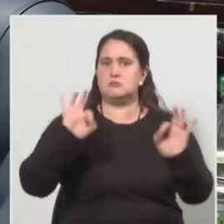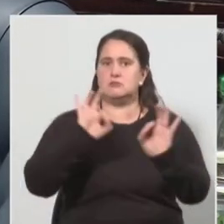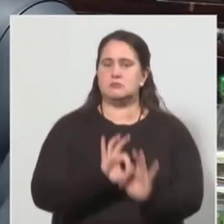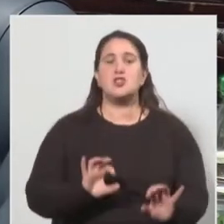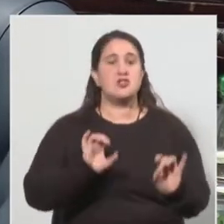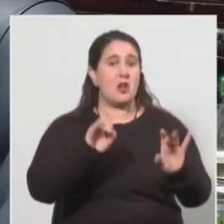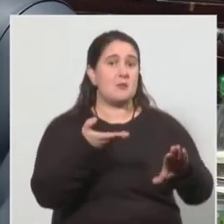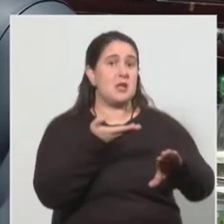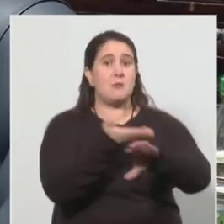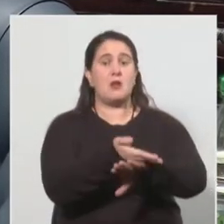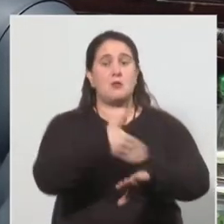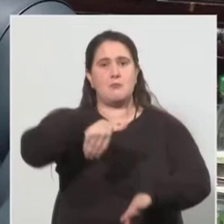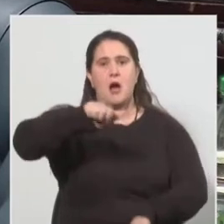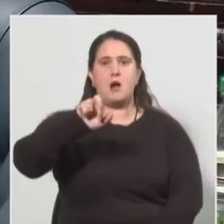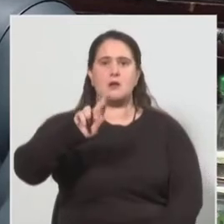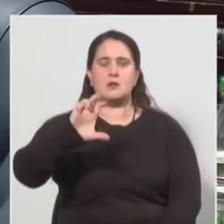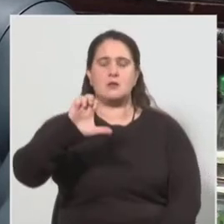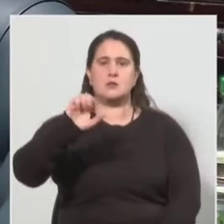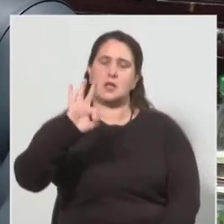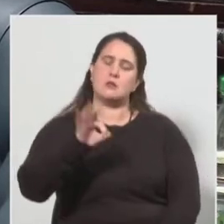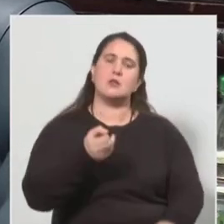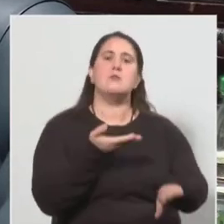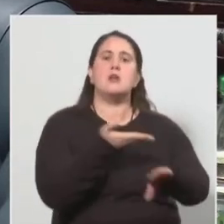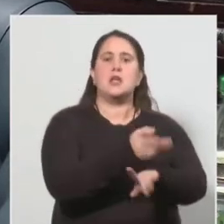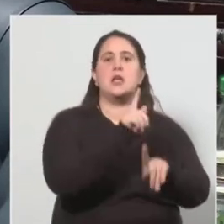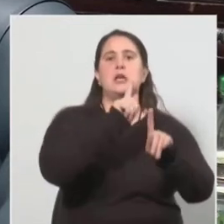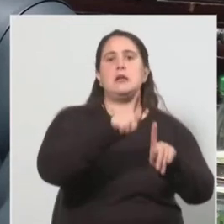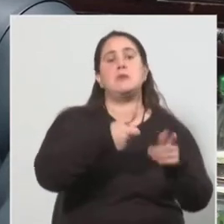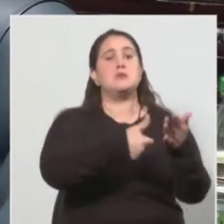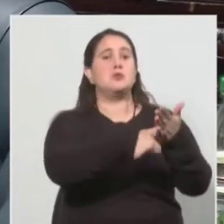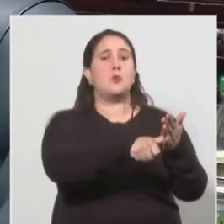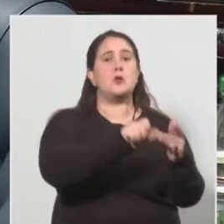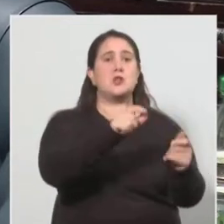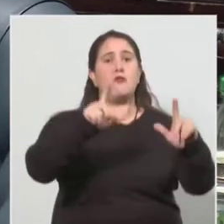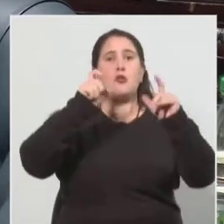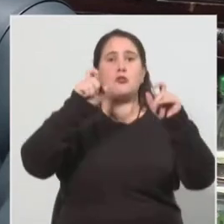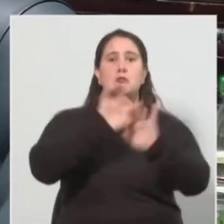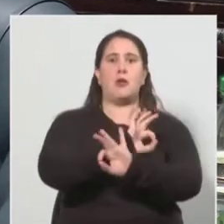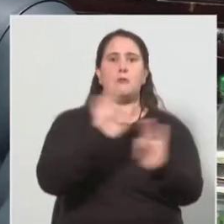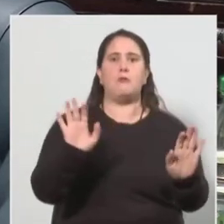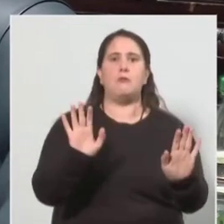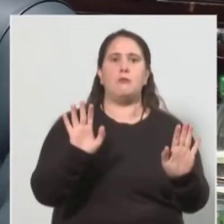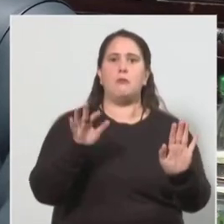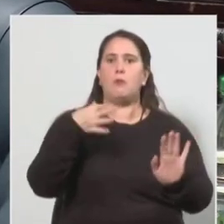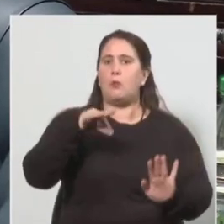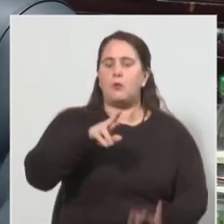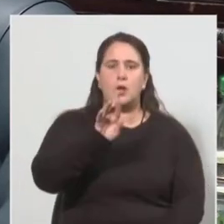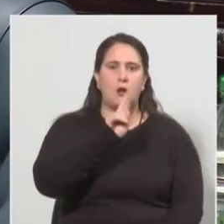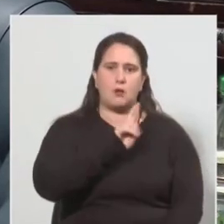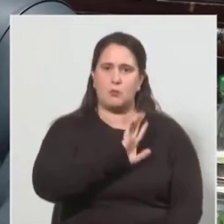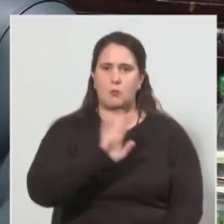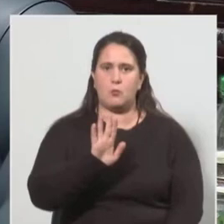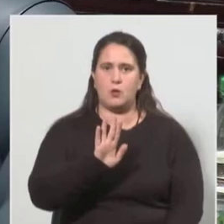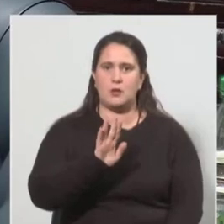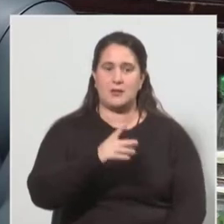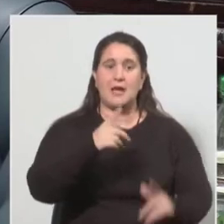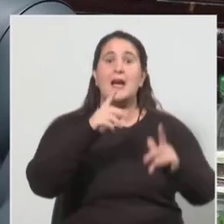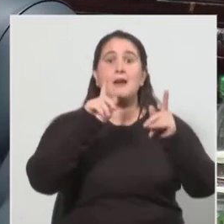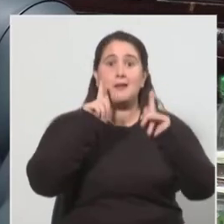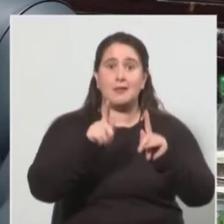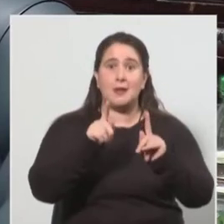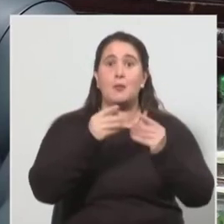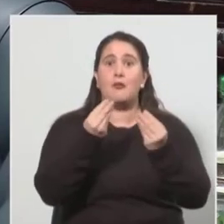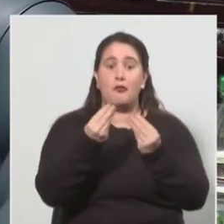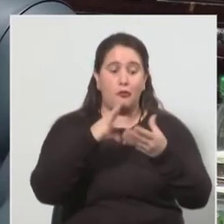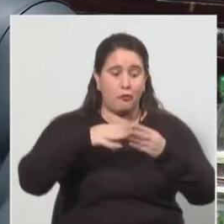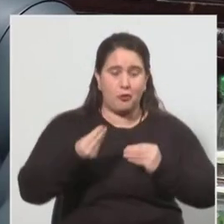la solicitud de Marcet y que se le tomaron las huellas y la fotografía. Esa fue la respuesta vía capturas de